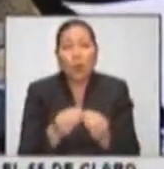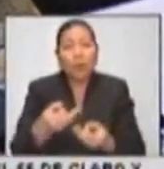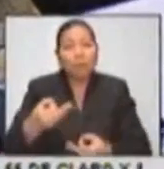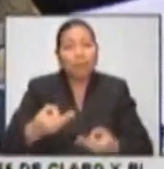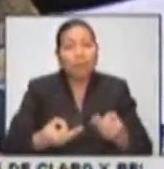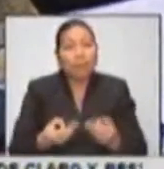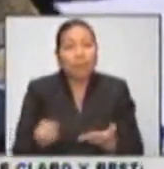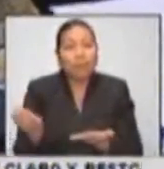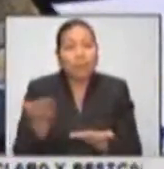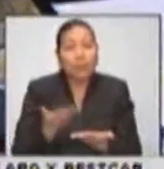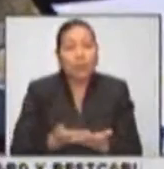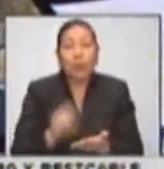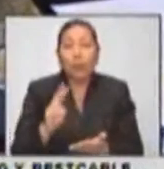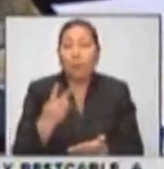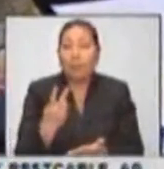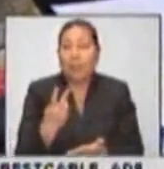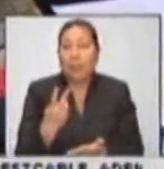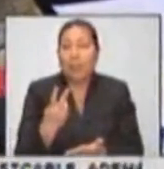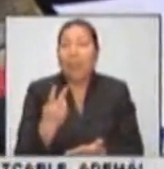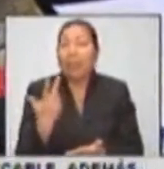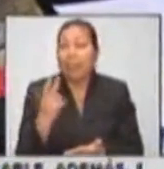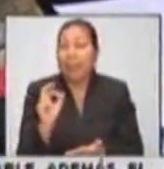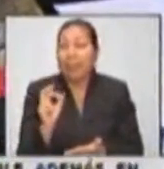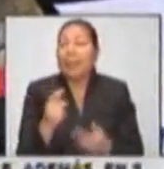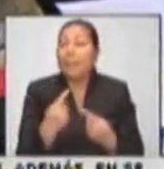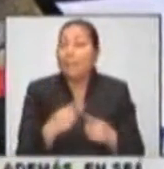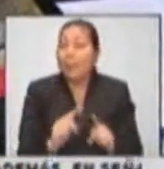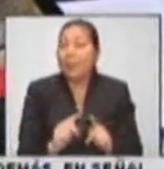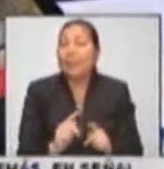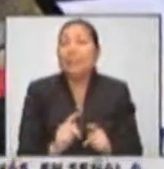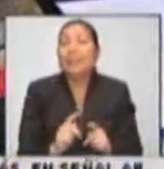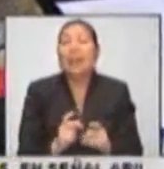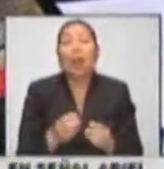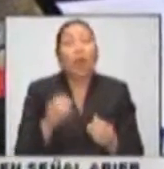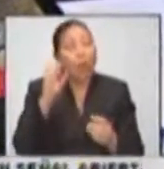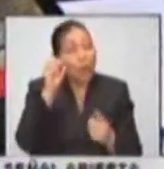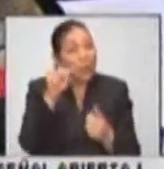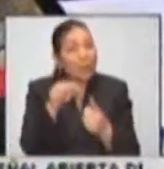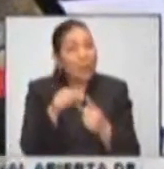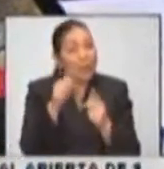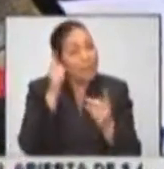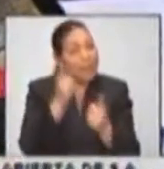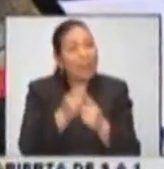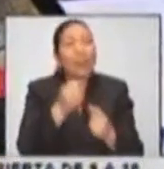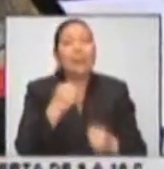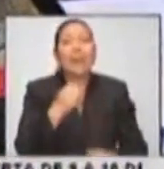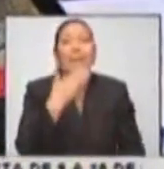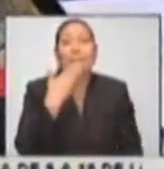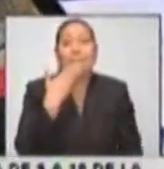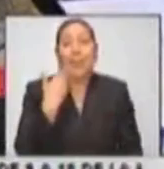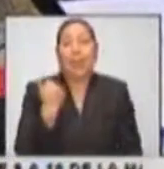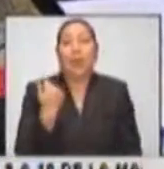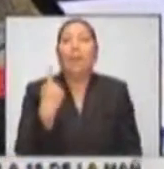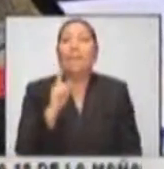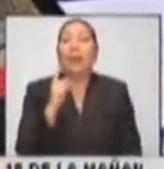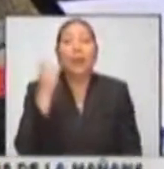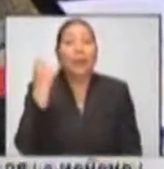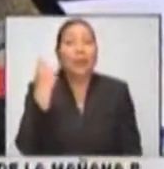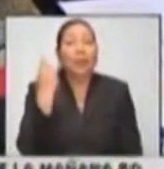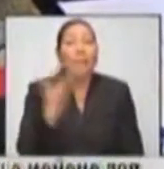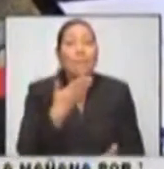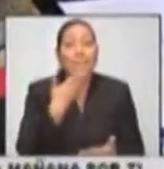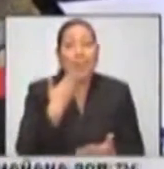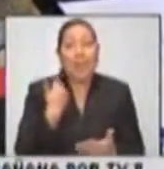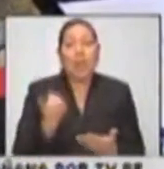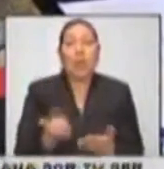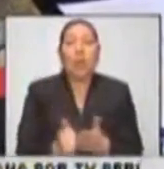estadísticas apuntando al 2030 y más, que van a permitir entonces tener objetivos, indicadores, metas mejorados para entender un poco